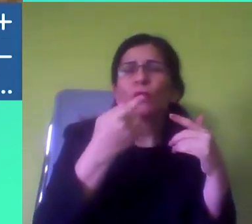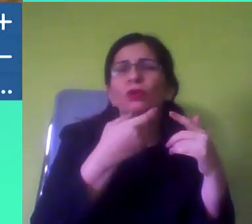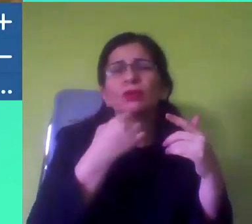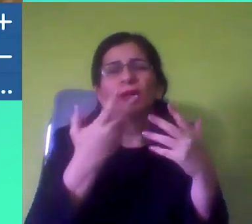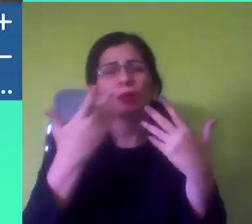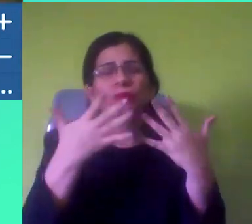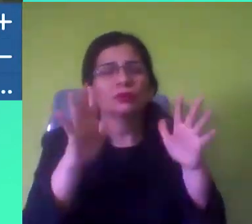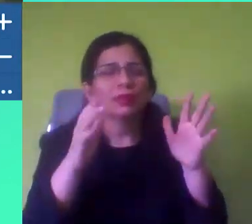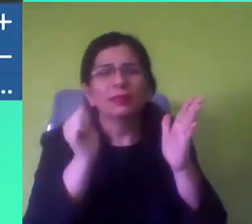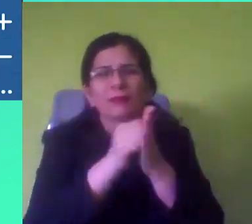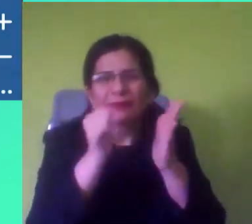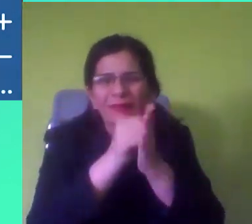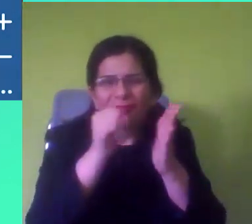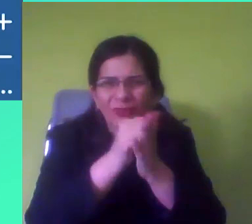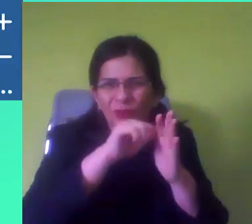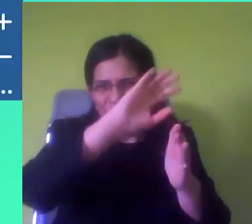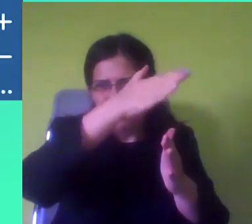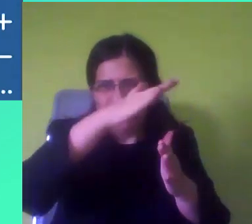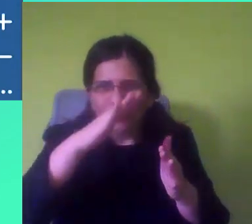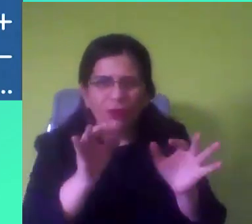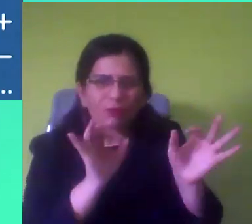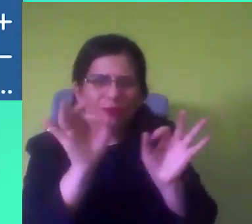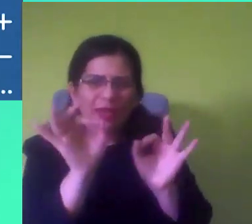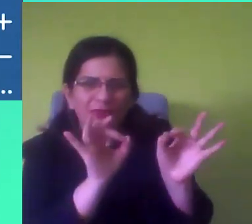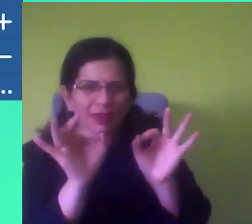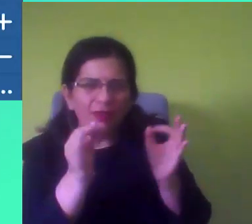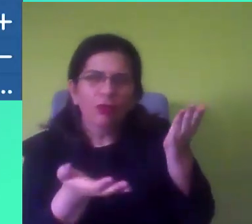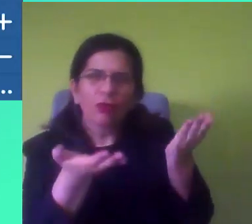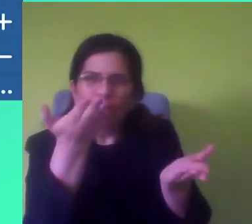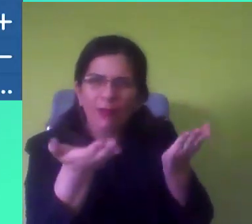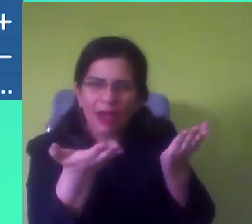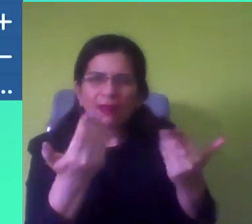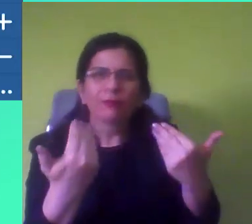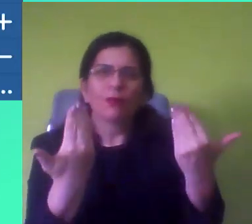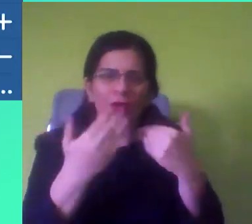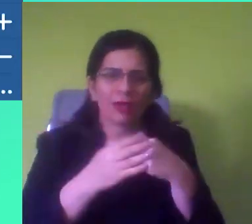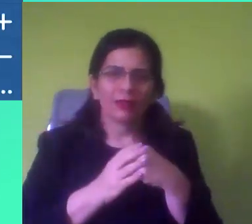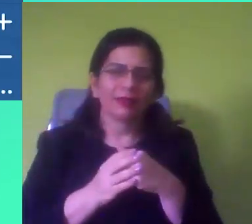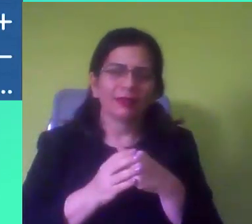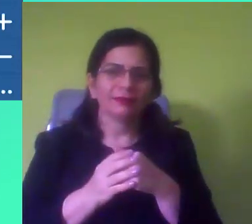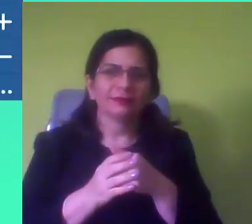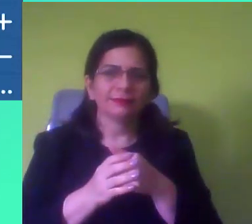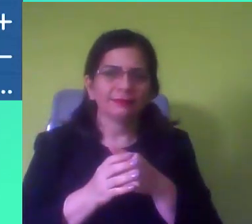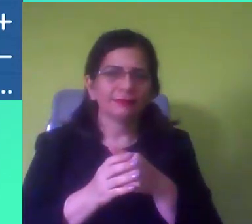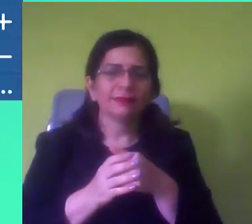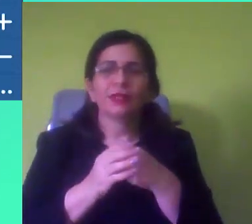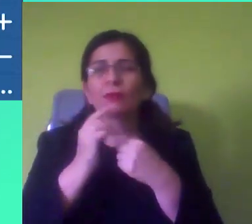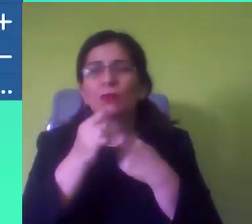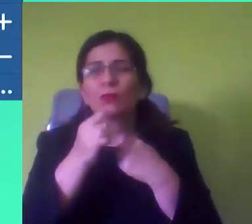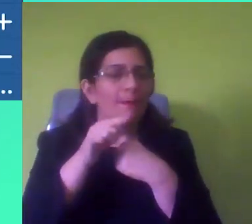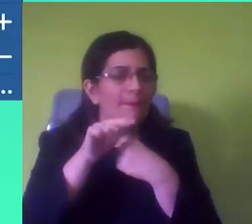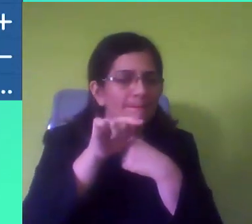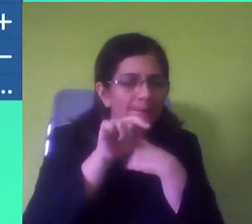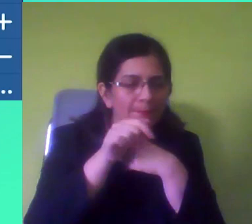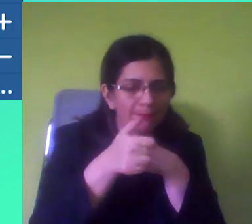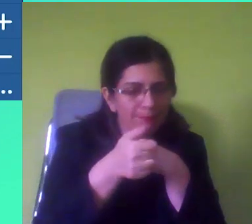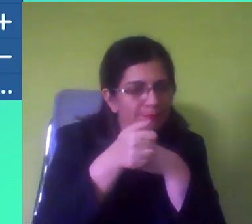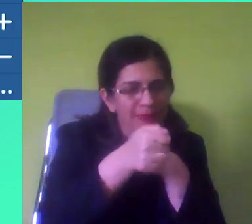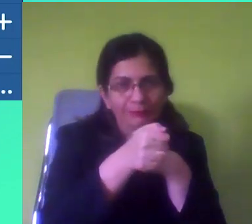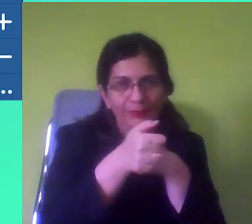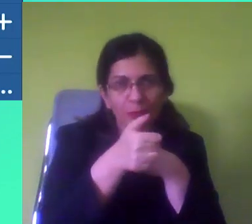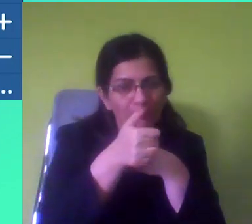o un glaciar de escombro, los resultados van a ser más o menos lo mismo. Y lo que podemos hacer es, por ejemplo, cliquear en el glaciar y